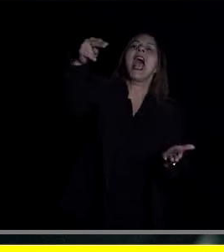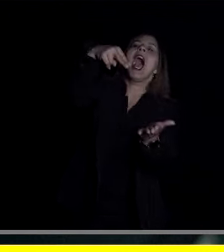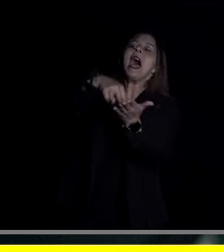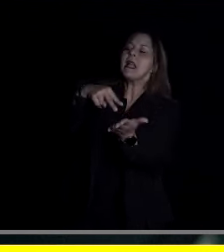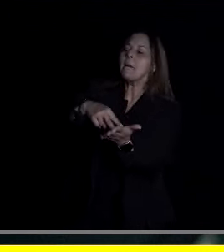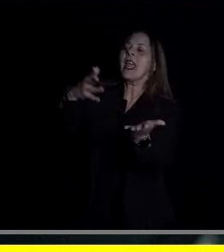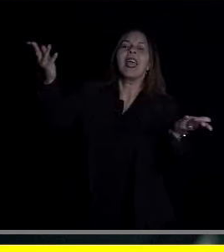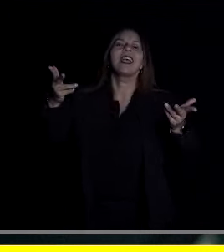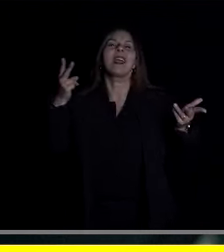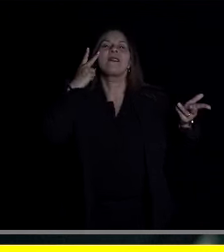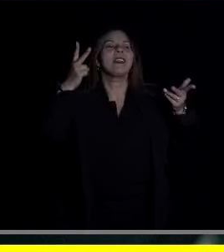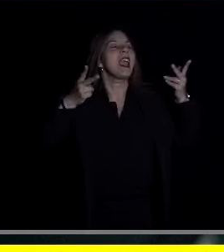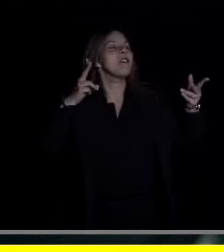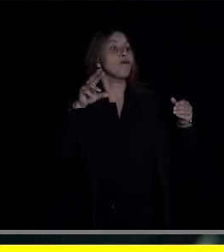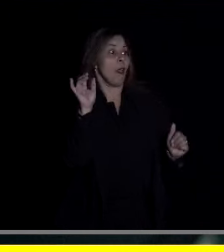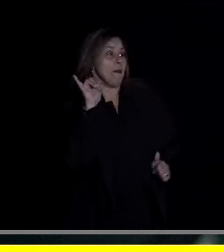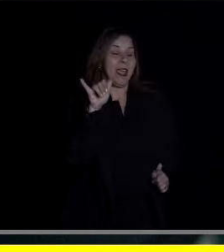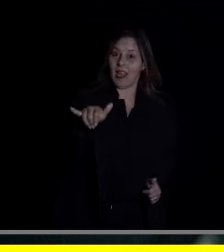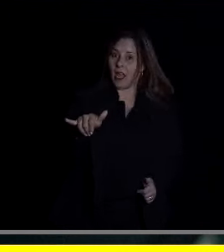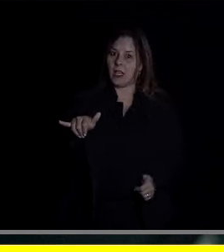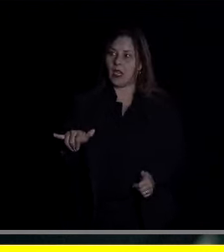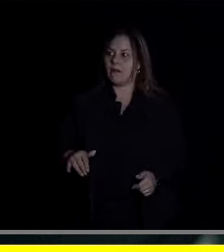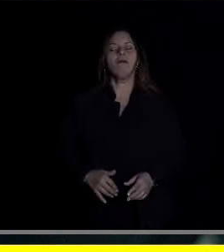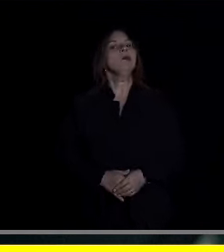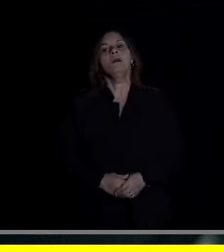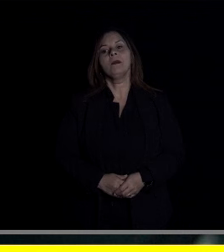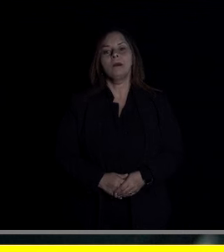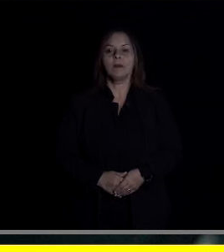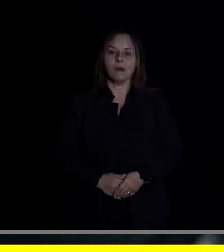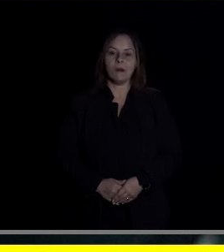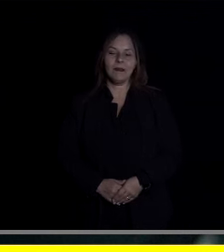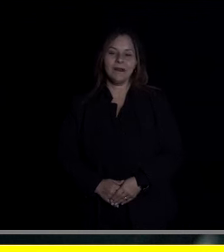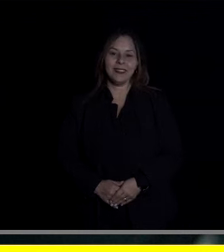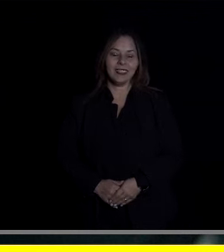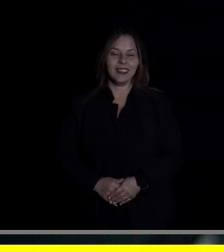veo. Deja ver, que no se me queden ninguno.